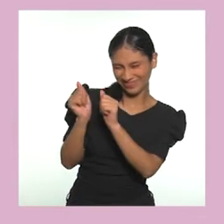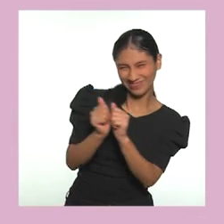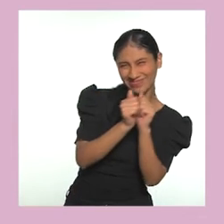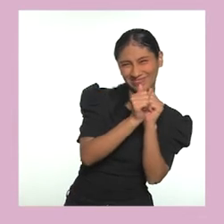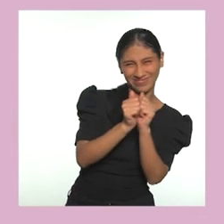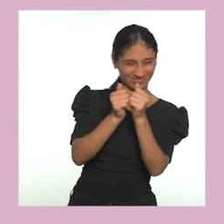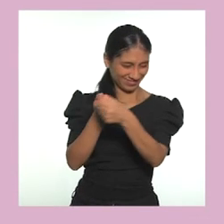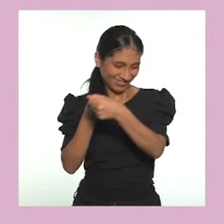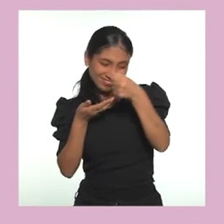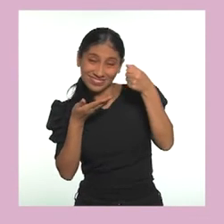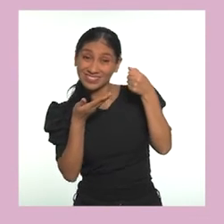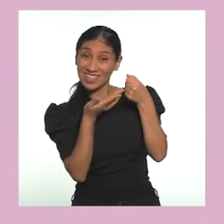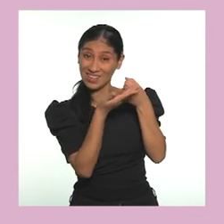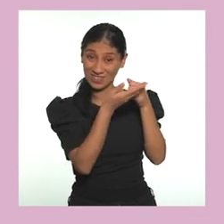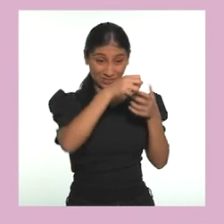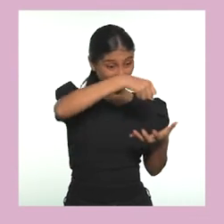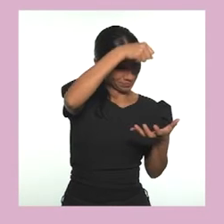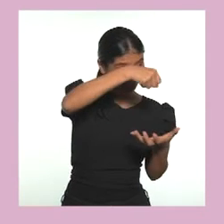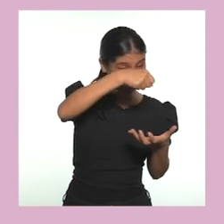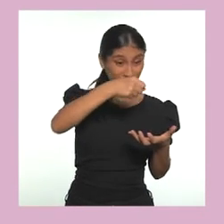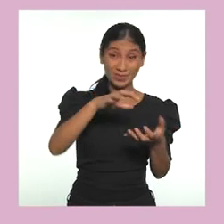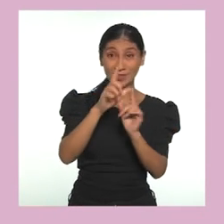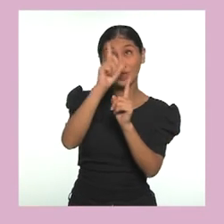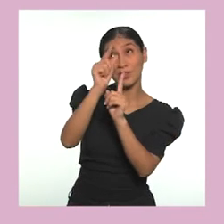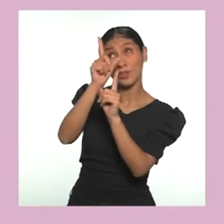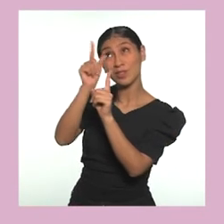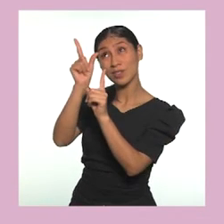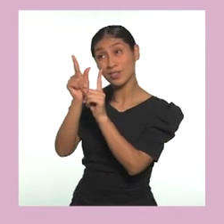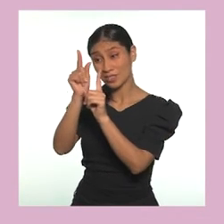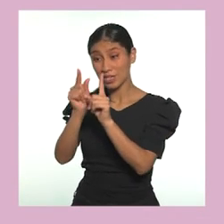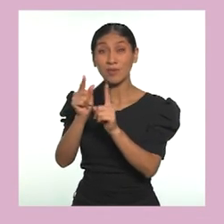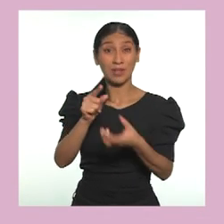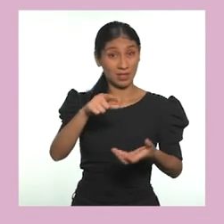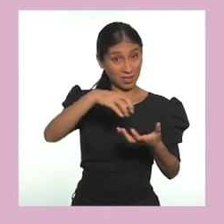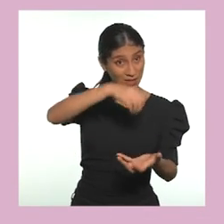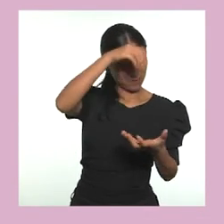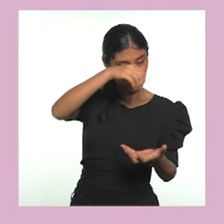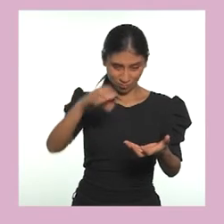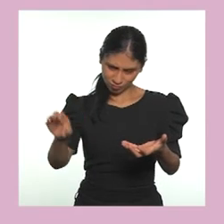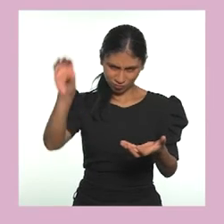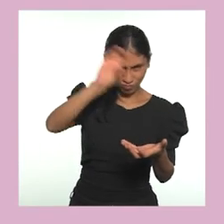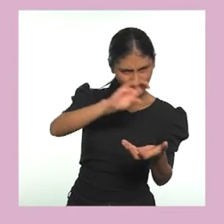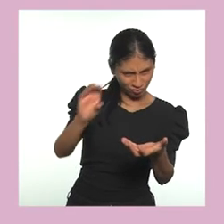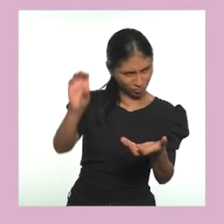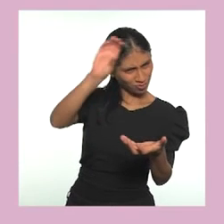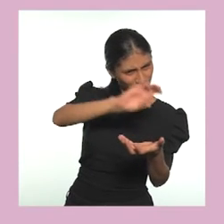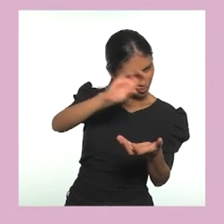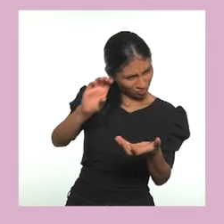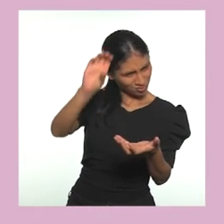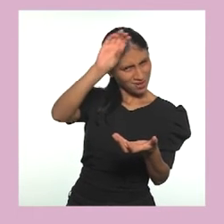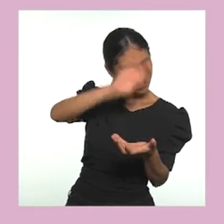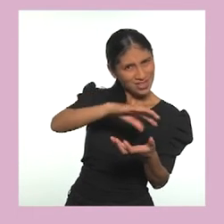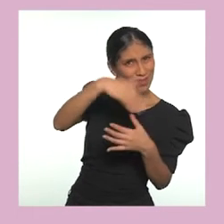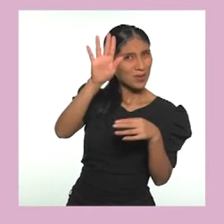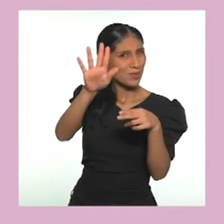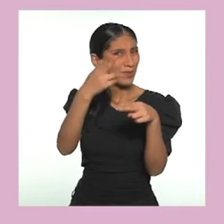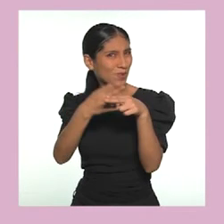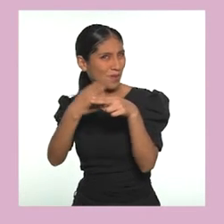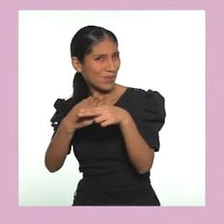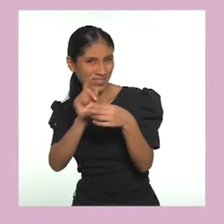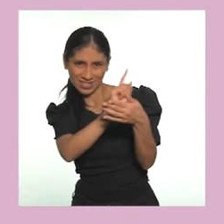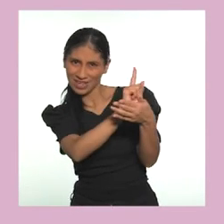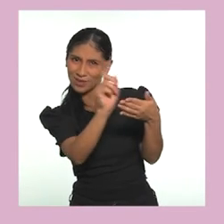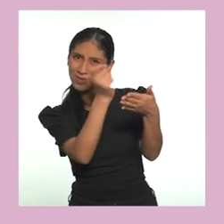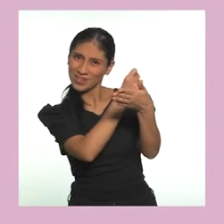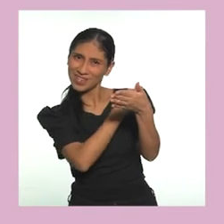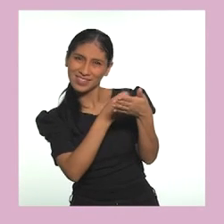Vamos, acompáñame a guardar las hierbas en frascos y escribir sus nombres para poder identificarlas.